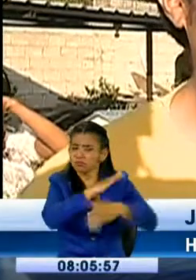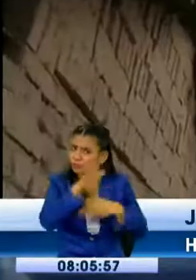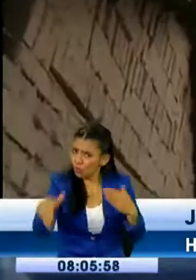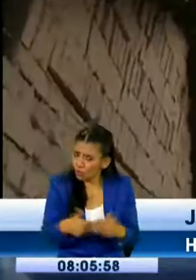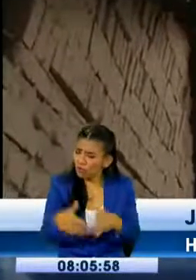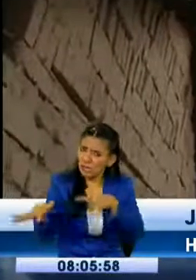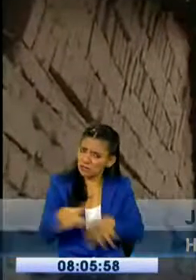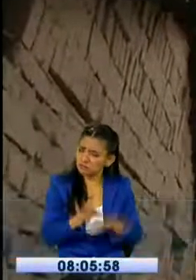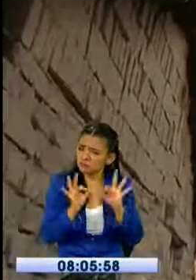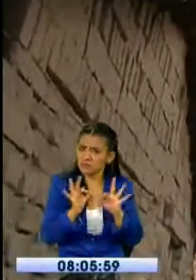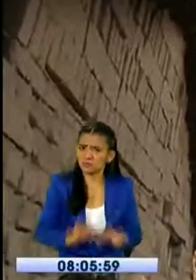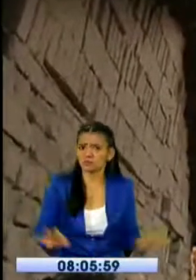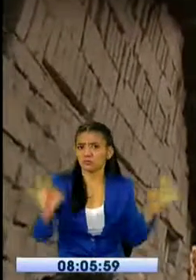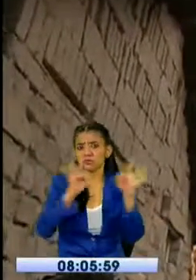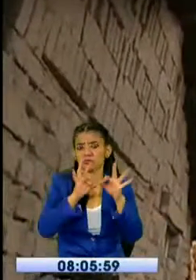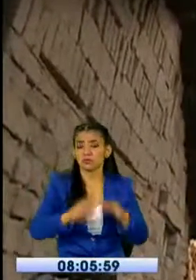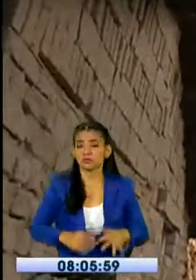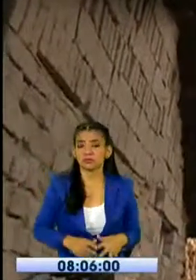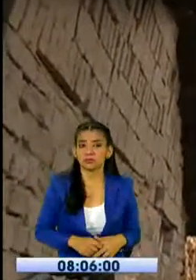importante.